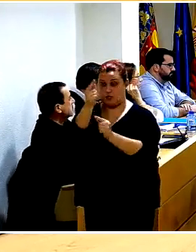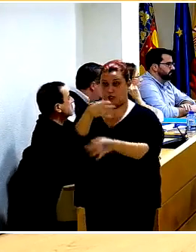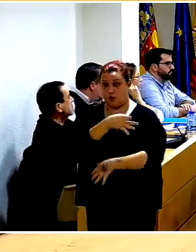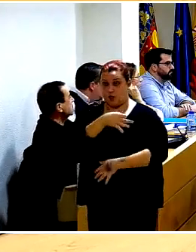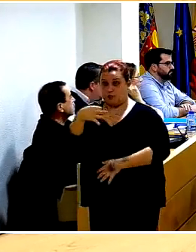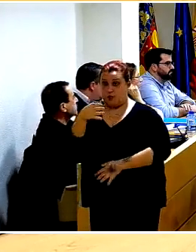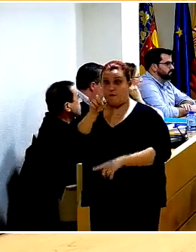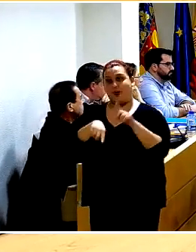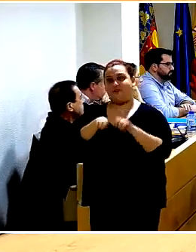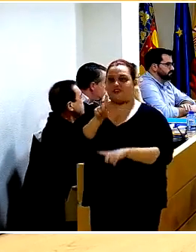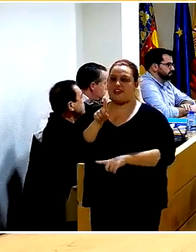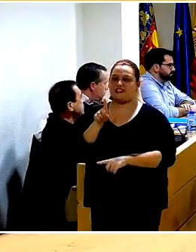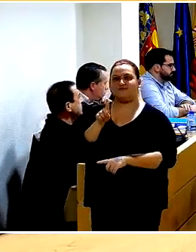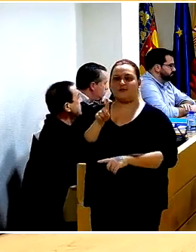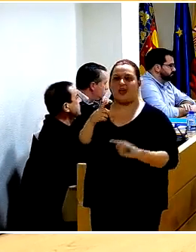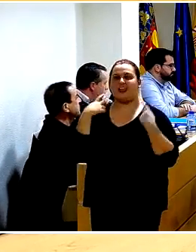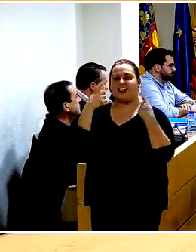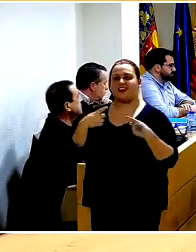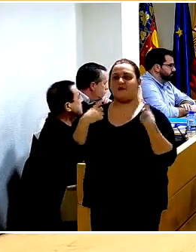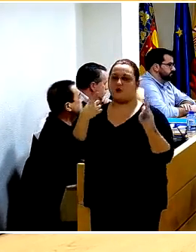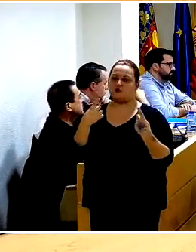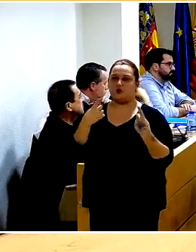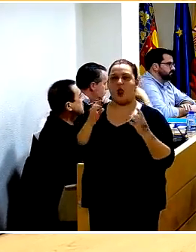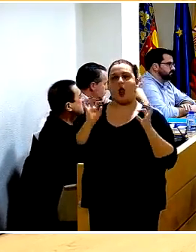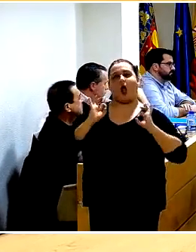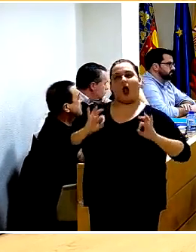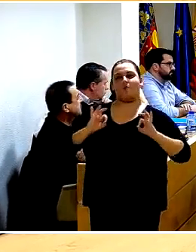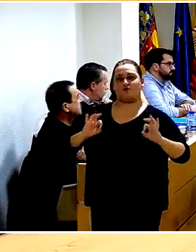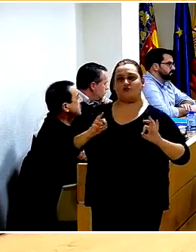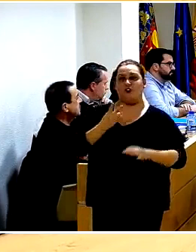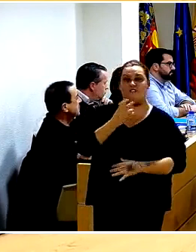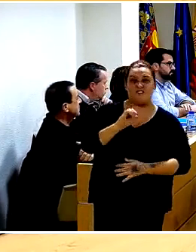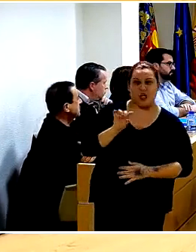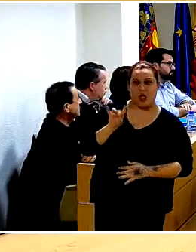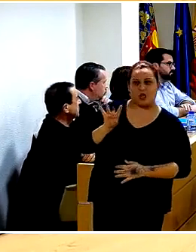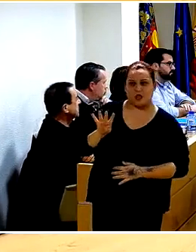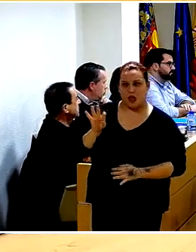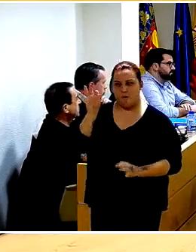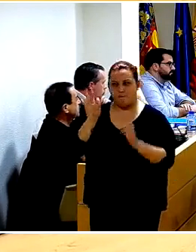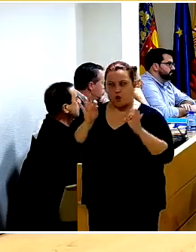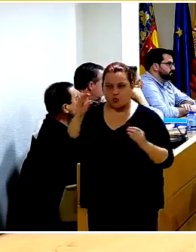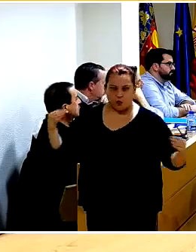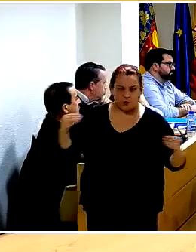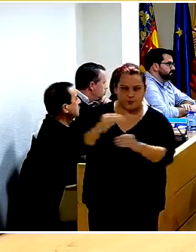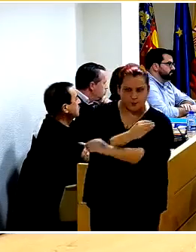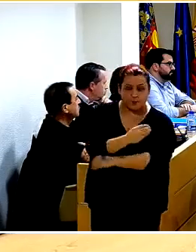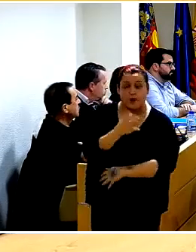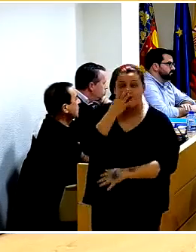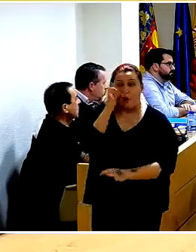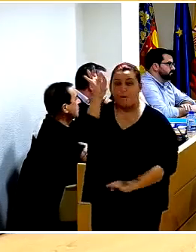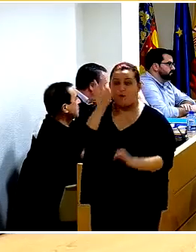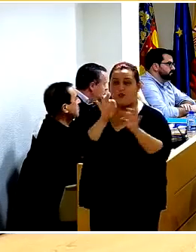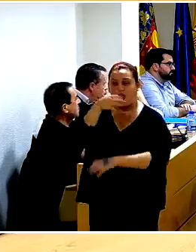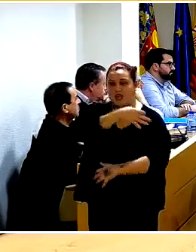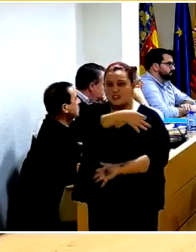redondeos a veces llevan estas cosas. Lo que sí que está determinado en un porcentaje exacto es que en el programa de